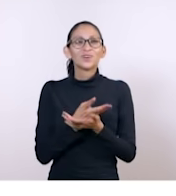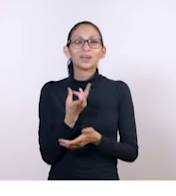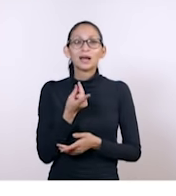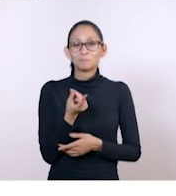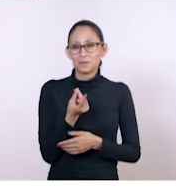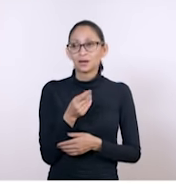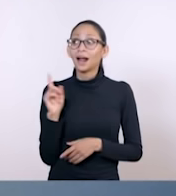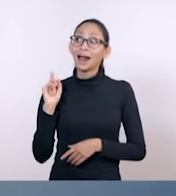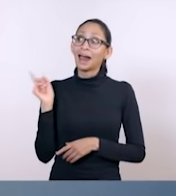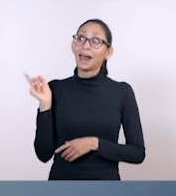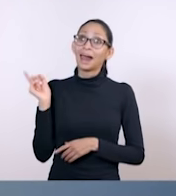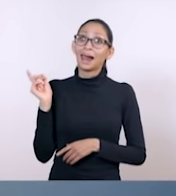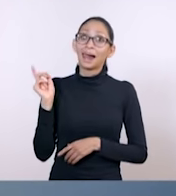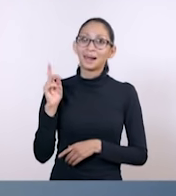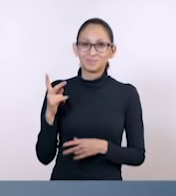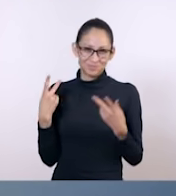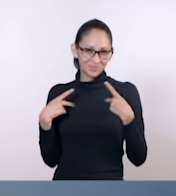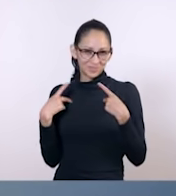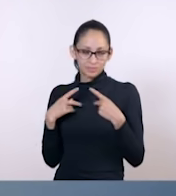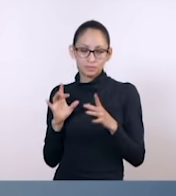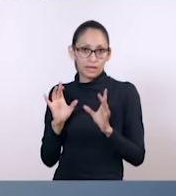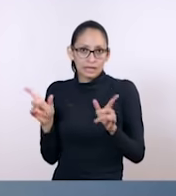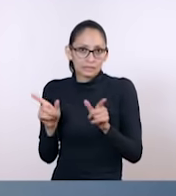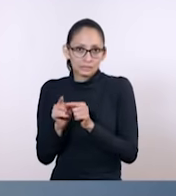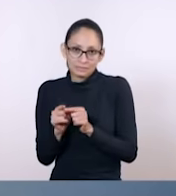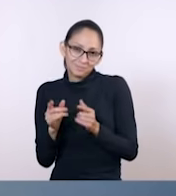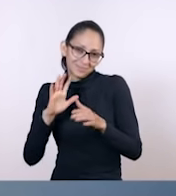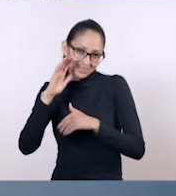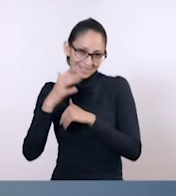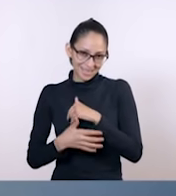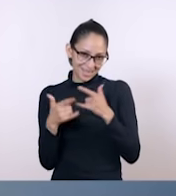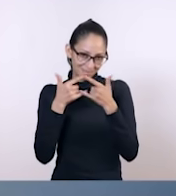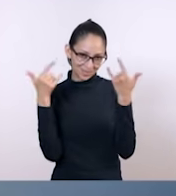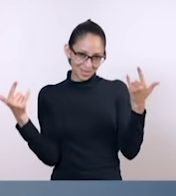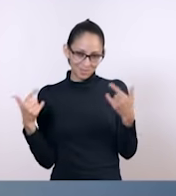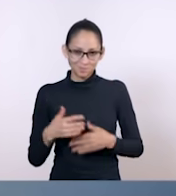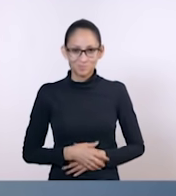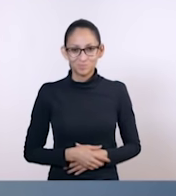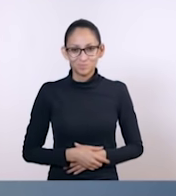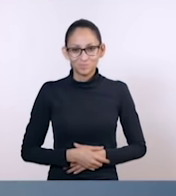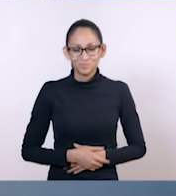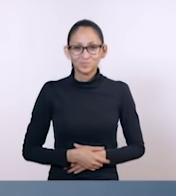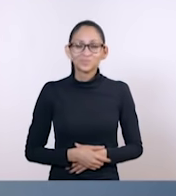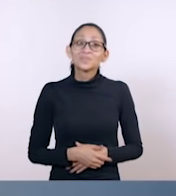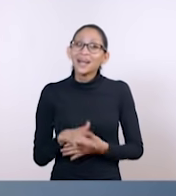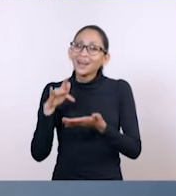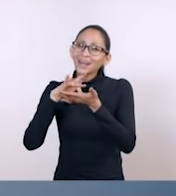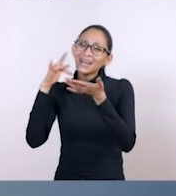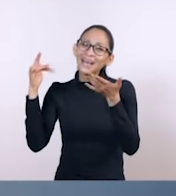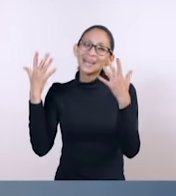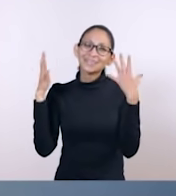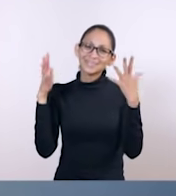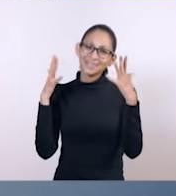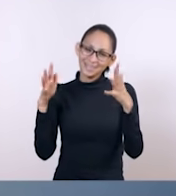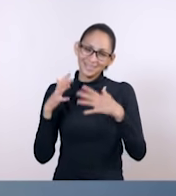cola cuando llegaba su amo. Y colorín colorado, este cuento se ha terminado. Gracias.